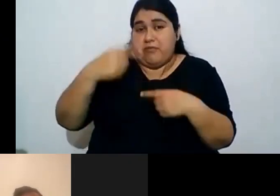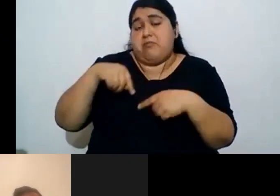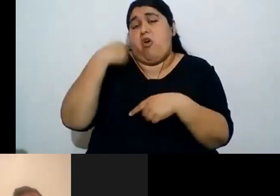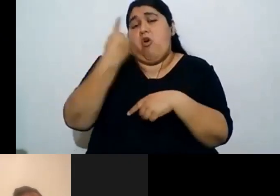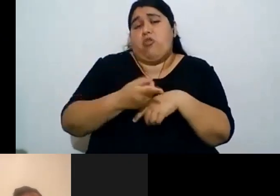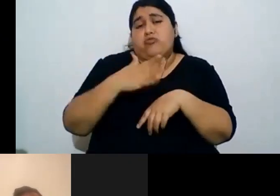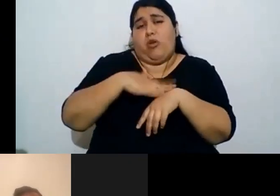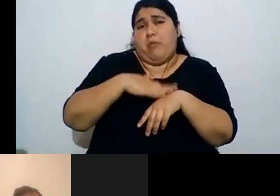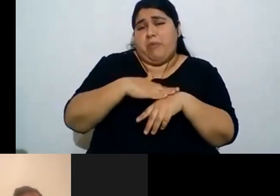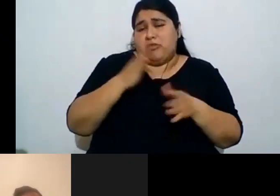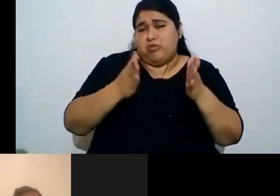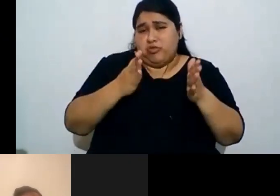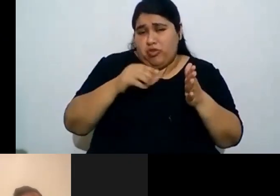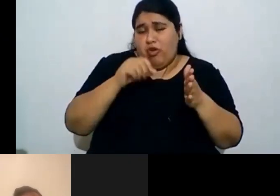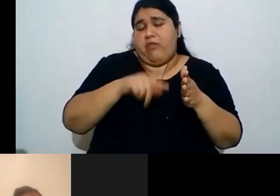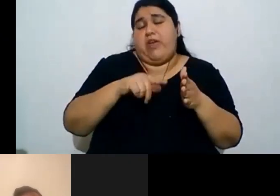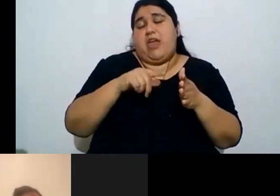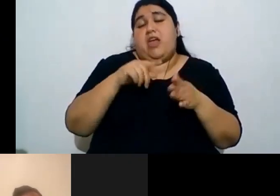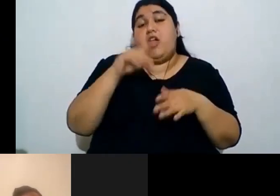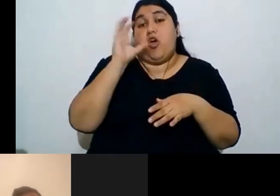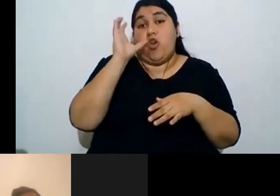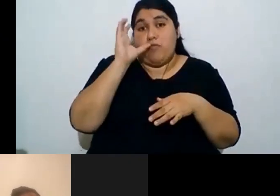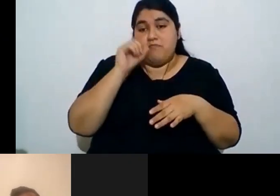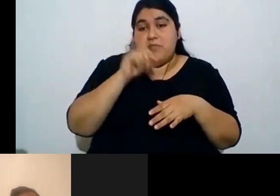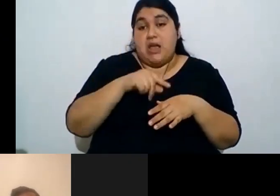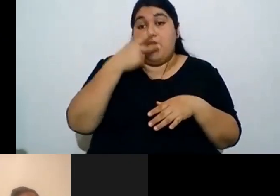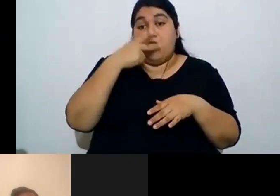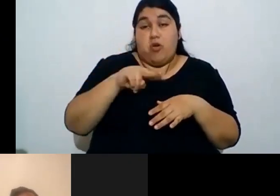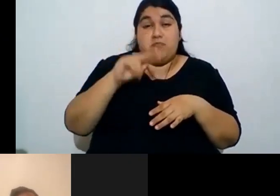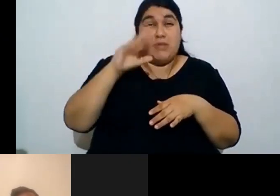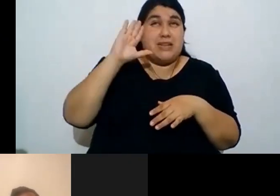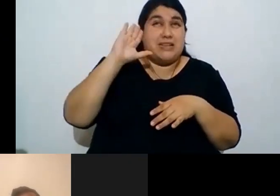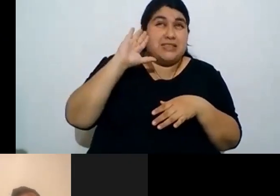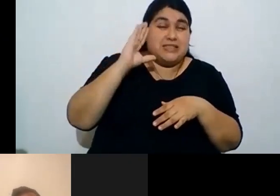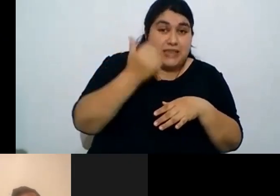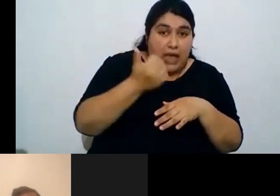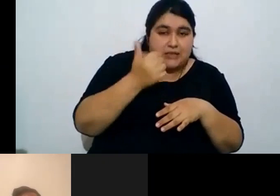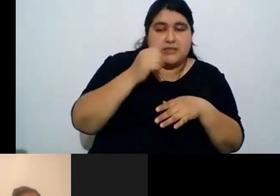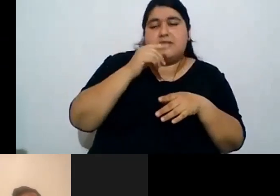donde en el gobierno del 2006 al 2010 se hacen